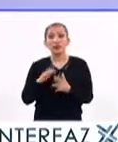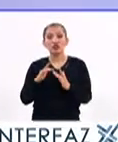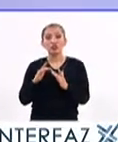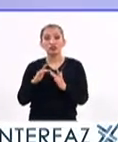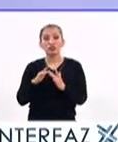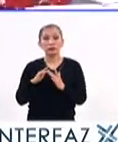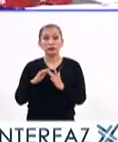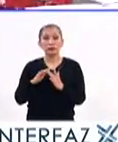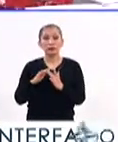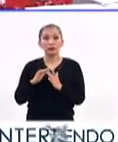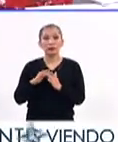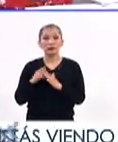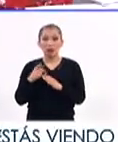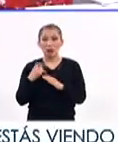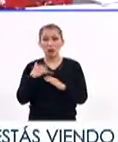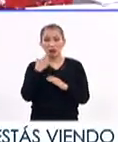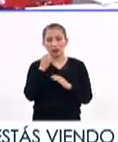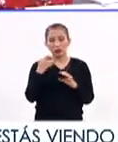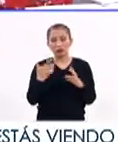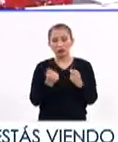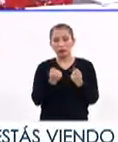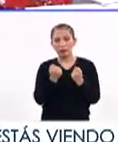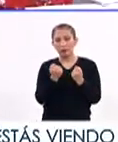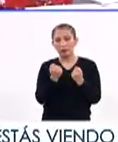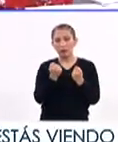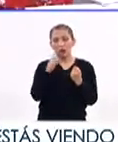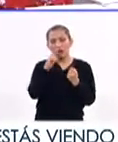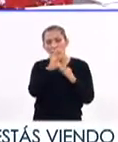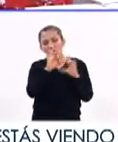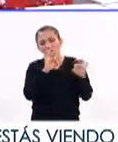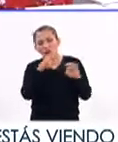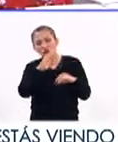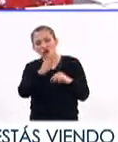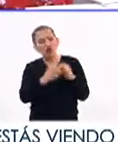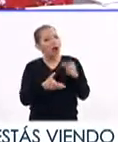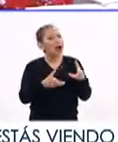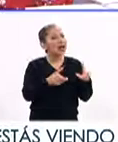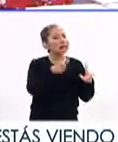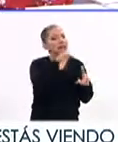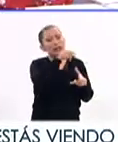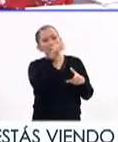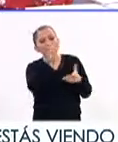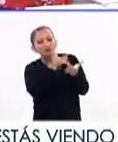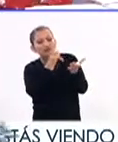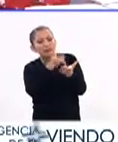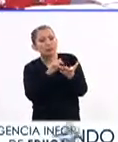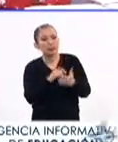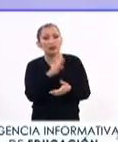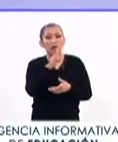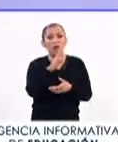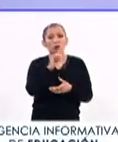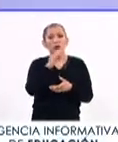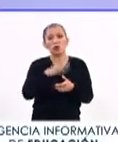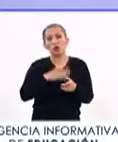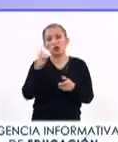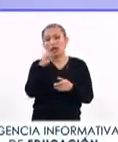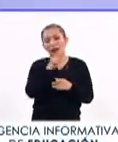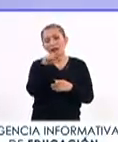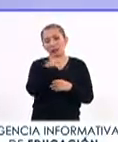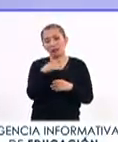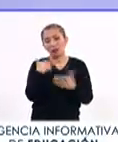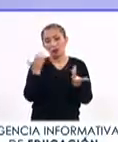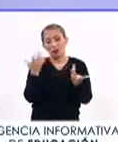contacto era diferente, pero sí él trató de rescatar ese mundo de las calles bonaerenses y tiene